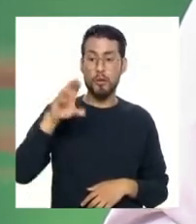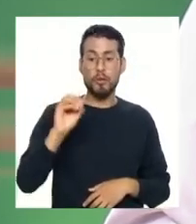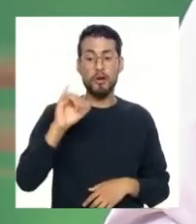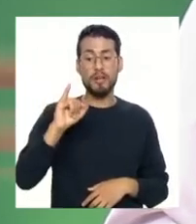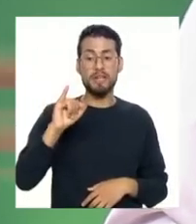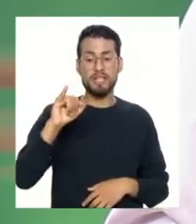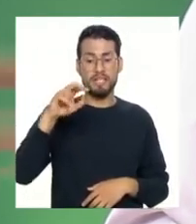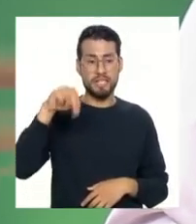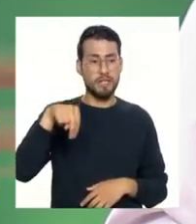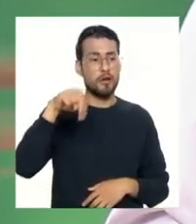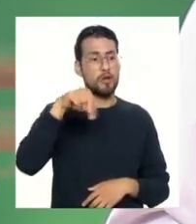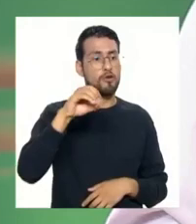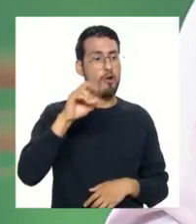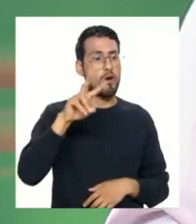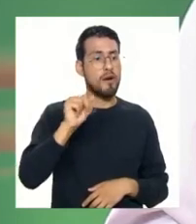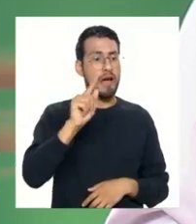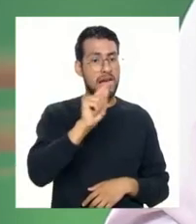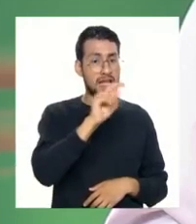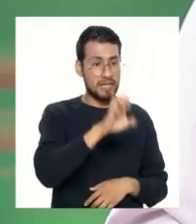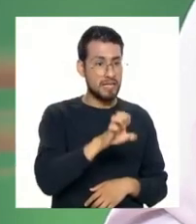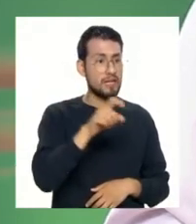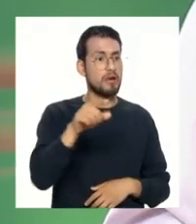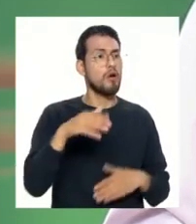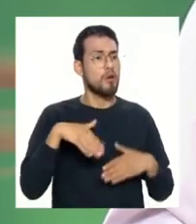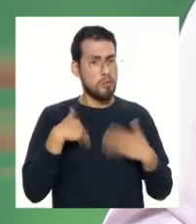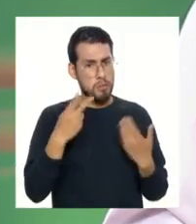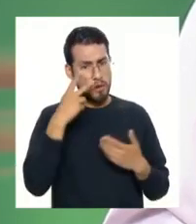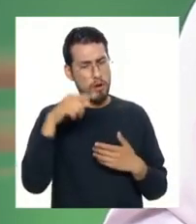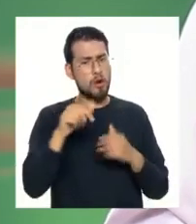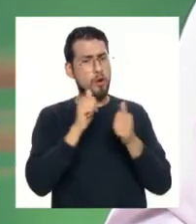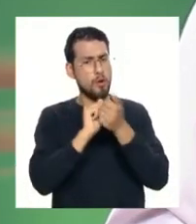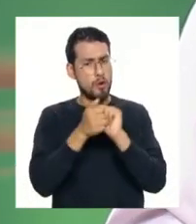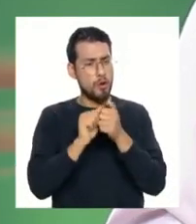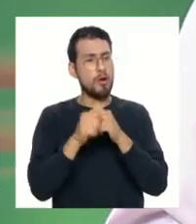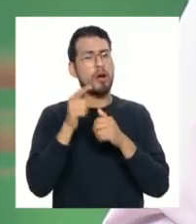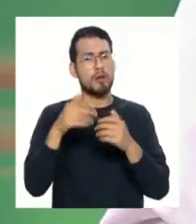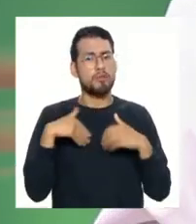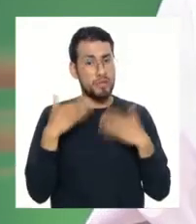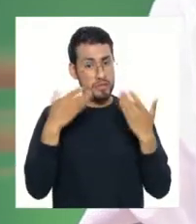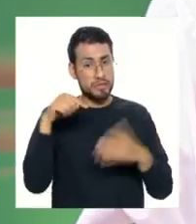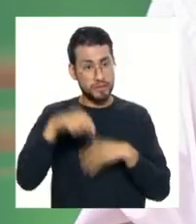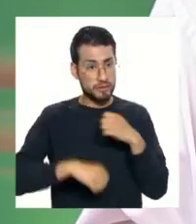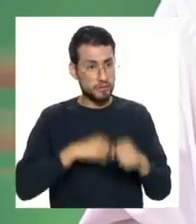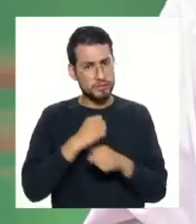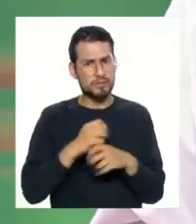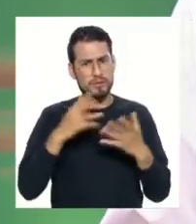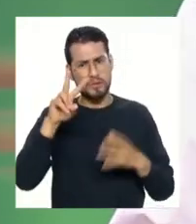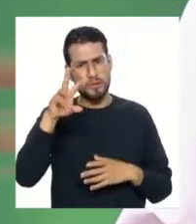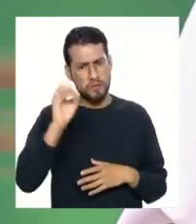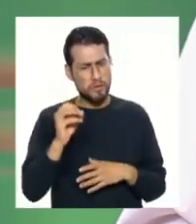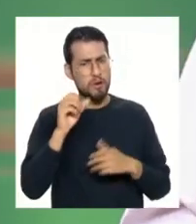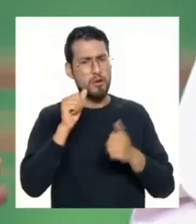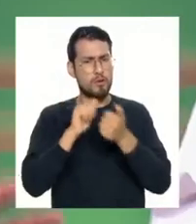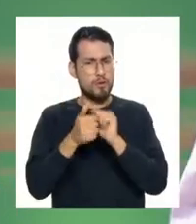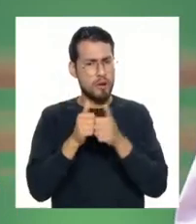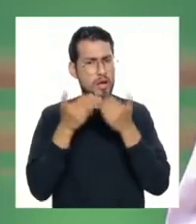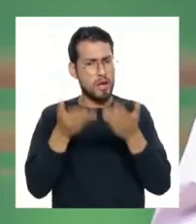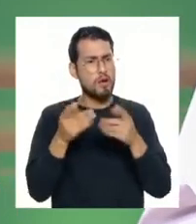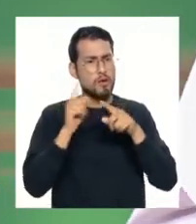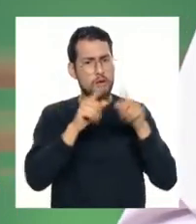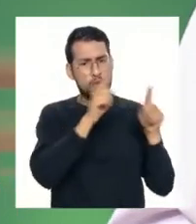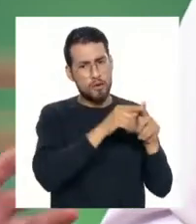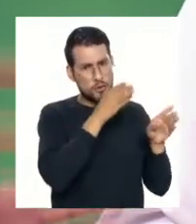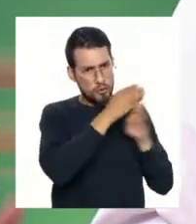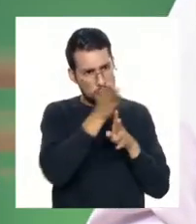www.gobdegobierno.pe/proinnovate. Entren a ver el calendario de concursos que ya se actualizó para este año. Ya hay alrededor de 20 concursos en